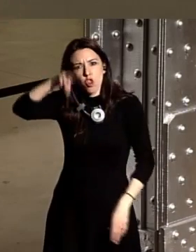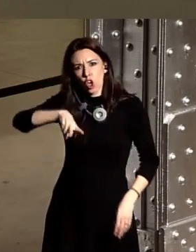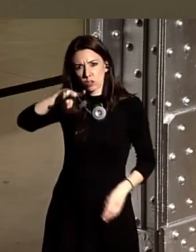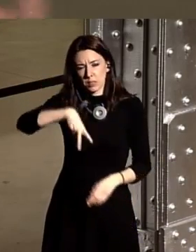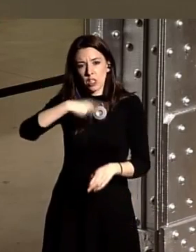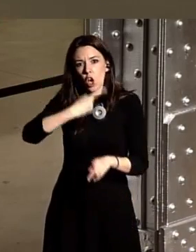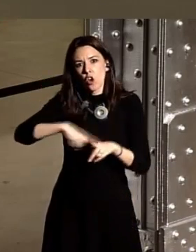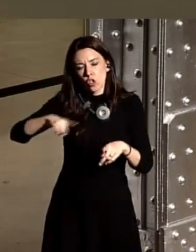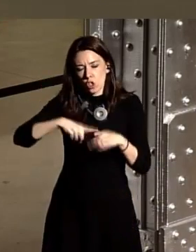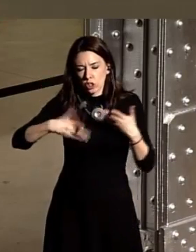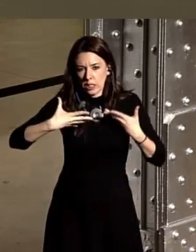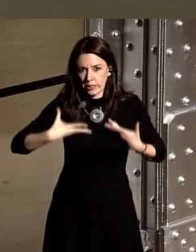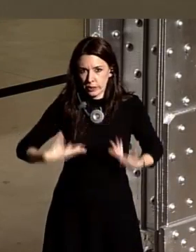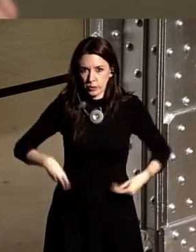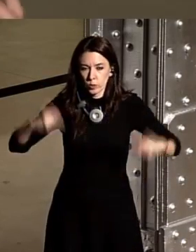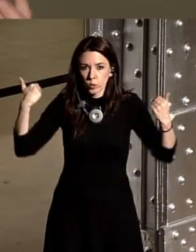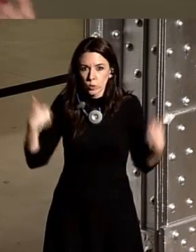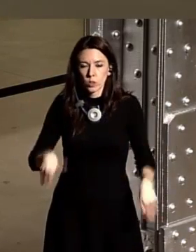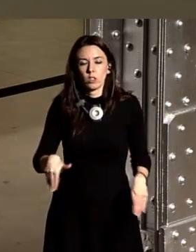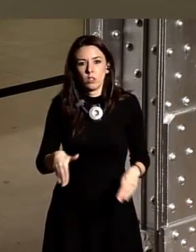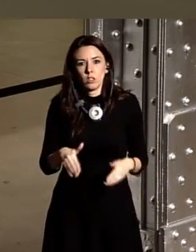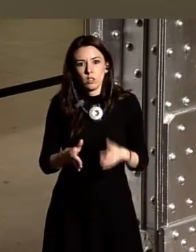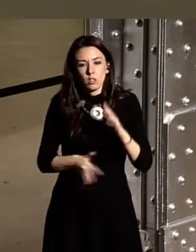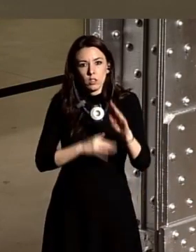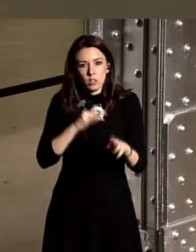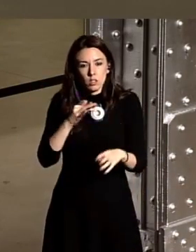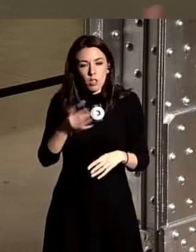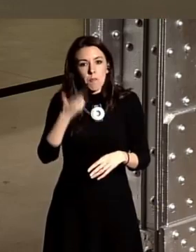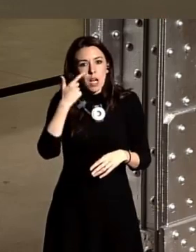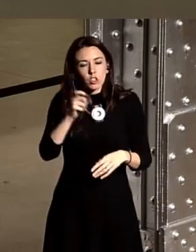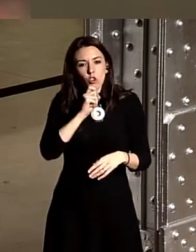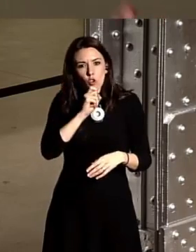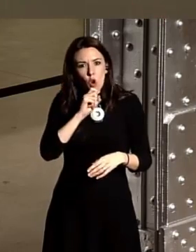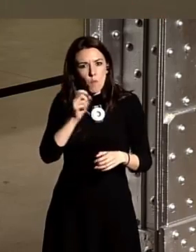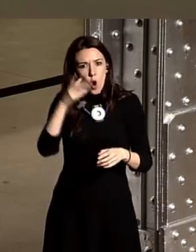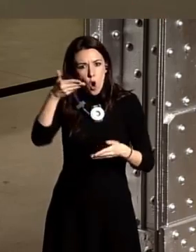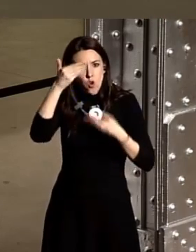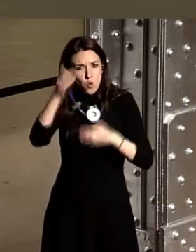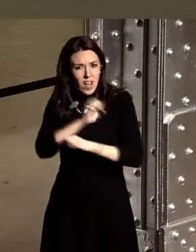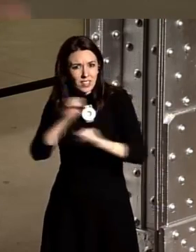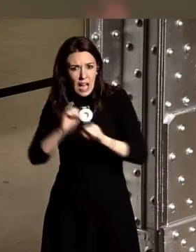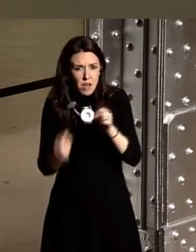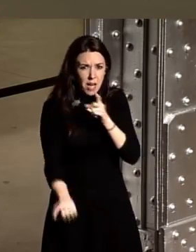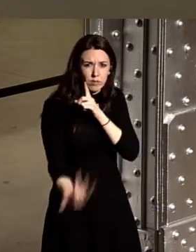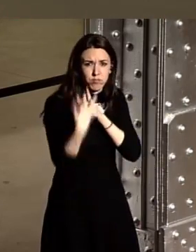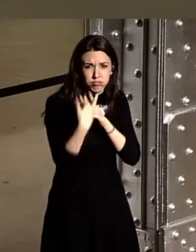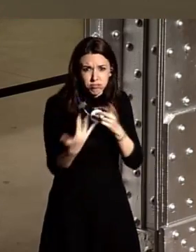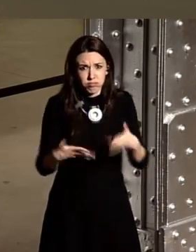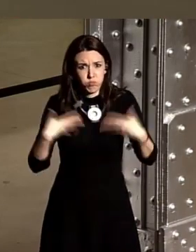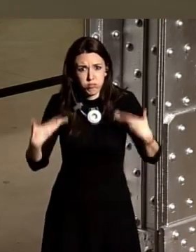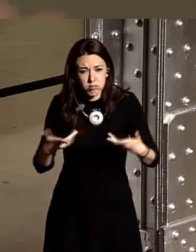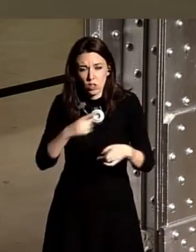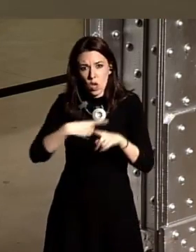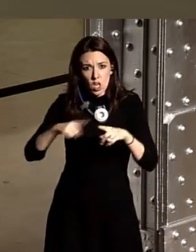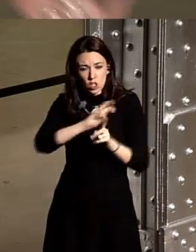cosas muy dramáticas y un ambush de los talibanes Emboscada. y todo. Sí,